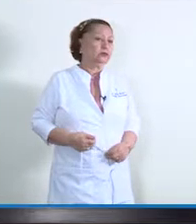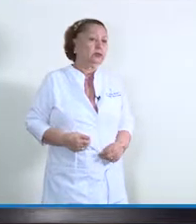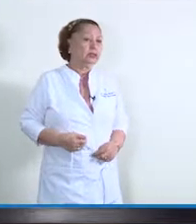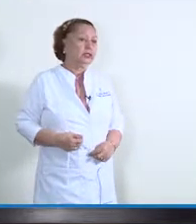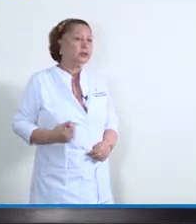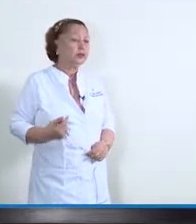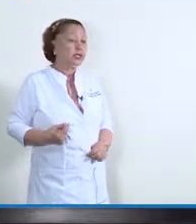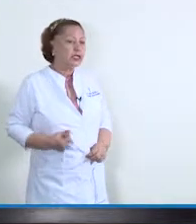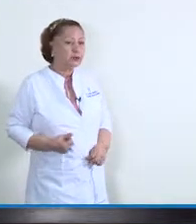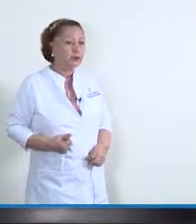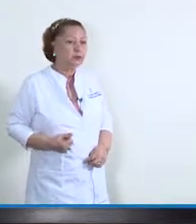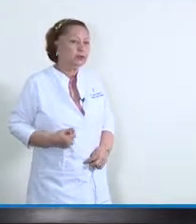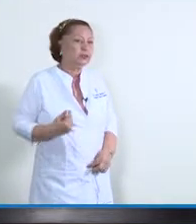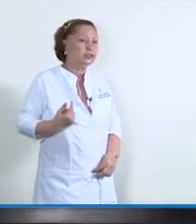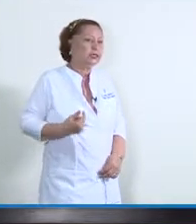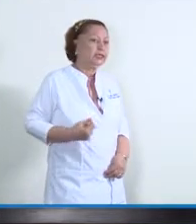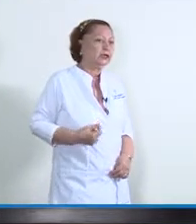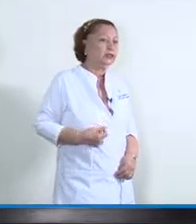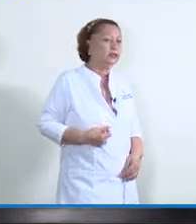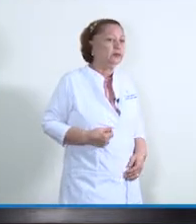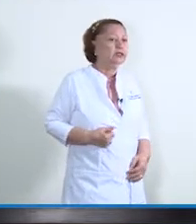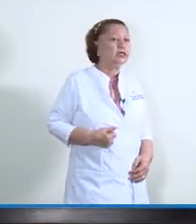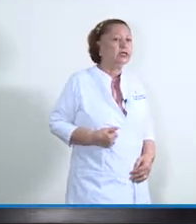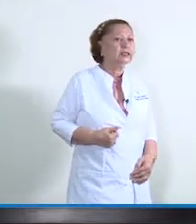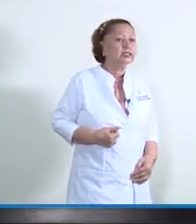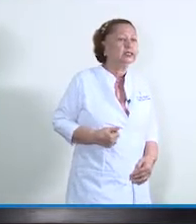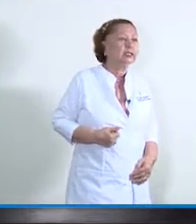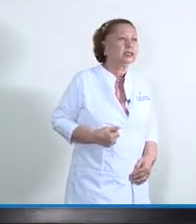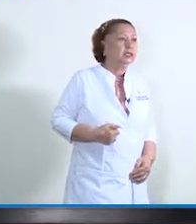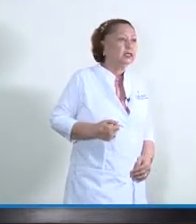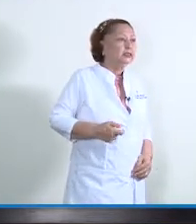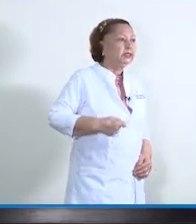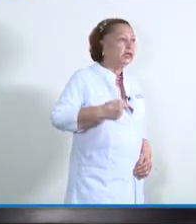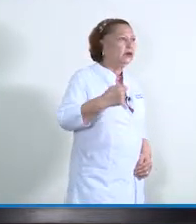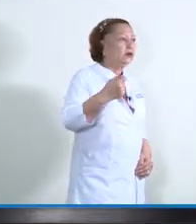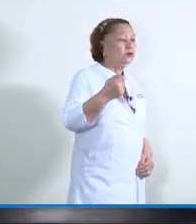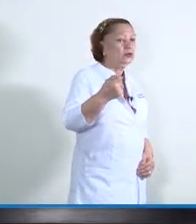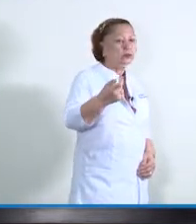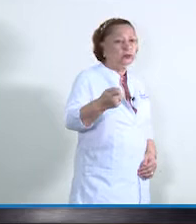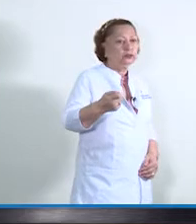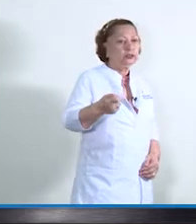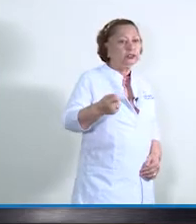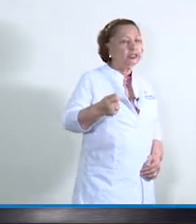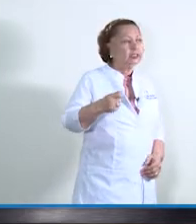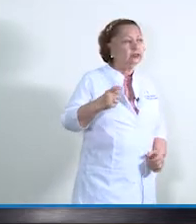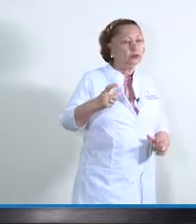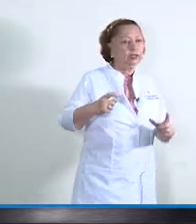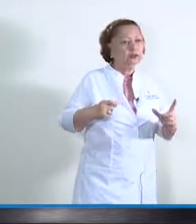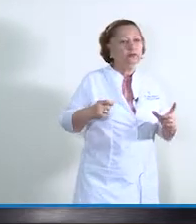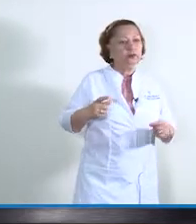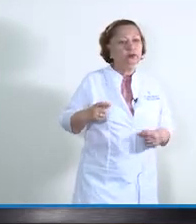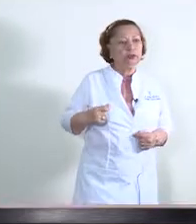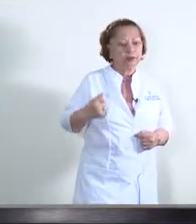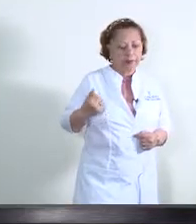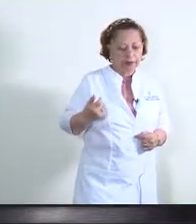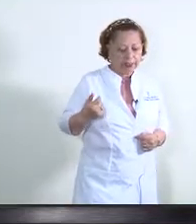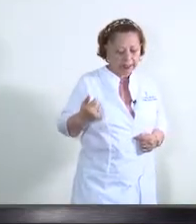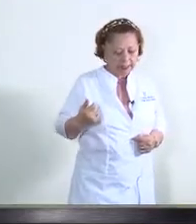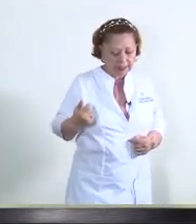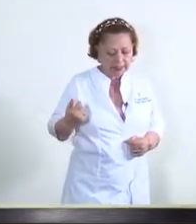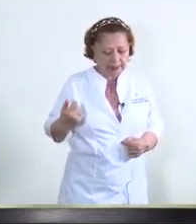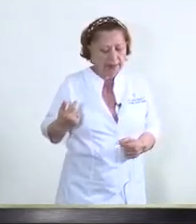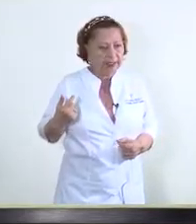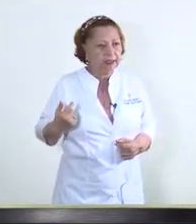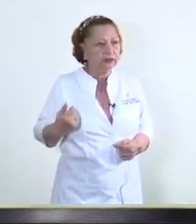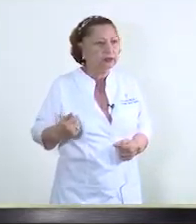grotesco? Que, por ejemplo, cuando el deslave del volcán Casita, llegaban los turistas tomando fotos y lo primero